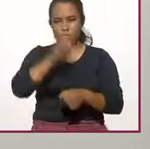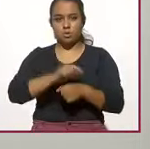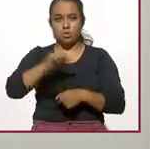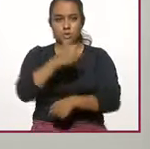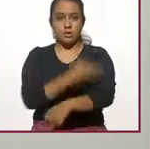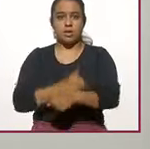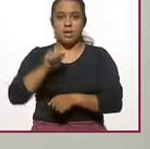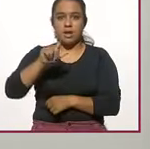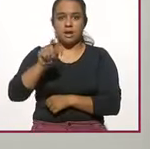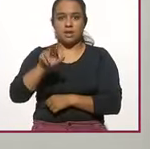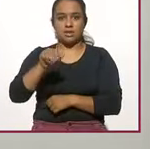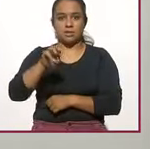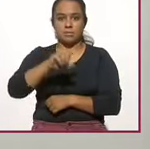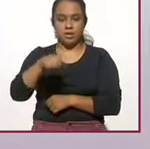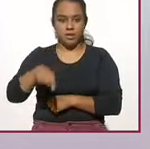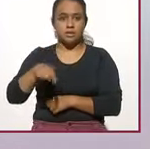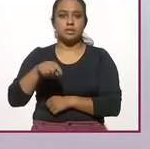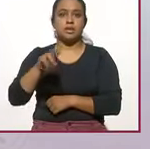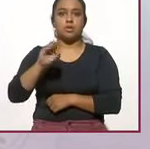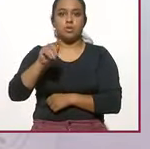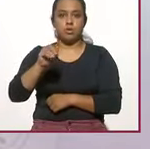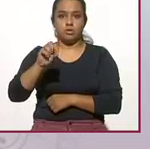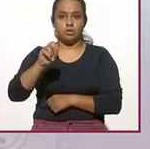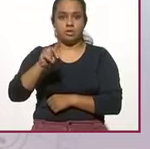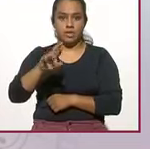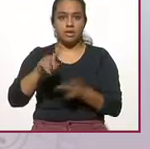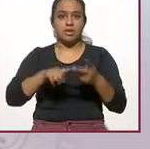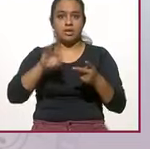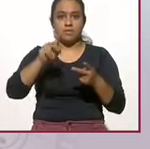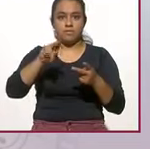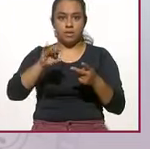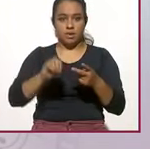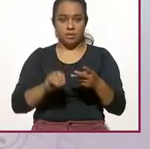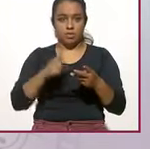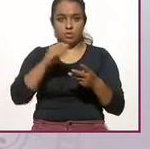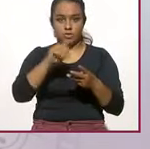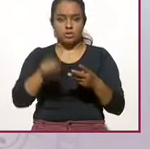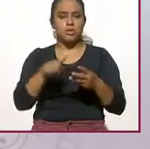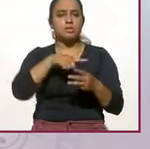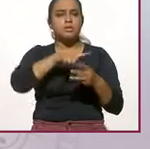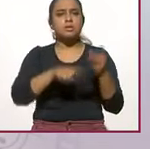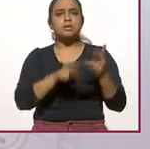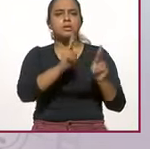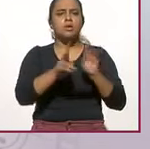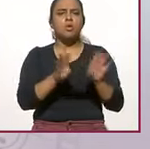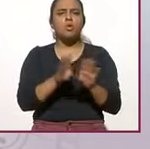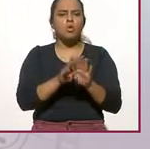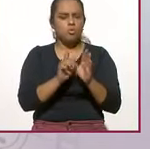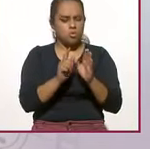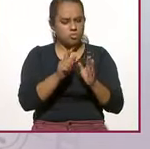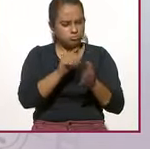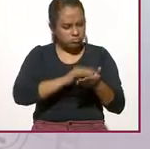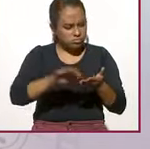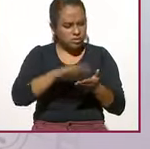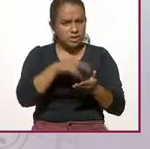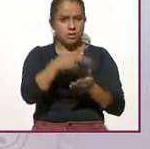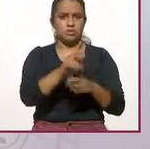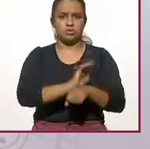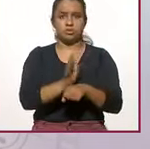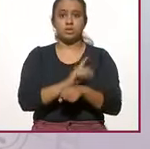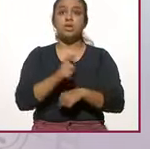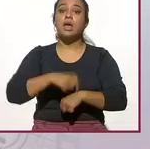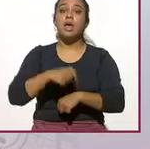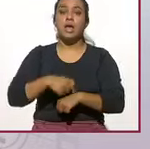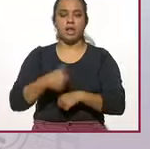tarde Alejandra Márquez, Roberto Schneider y Flavio González Melo conversarán acerca de la literatura en el cine. La